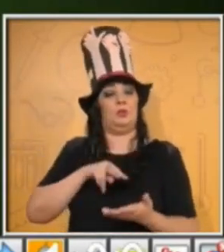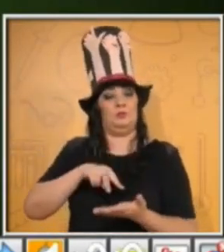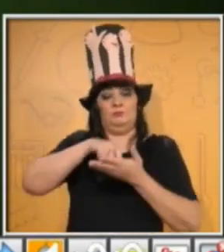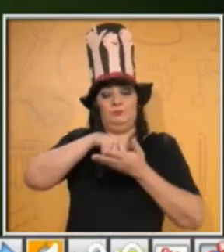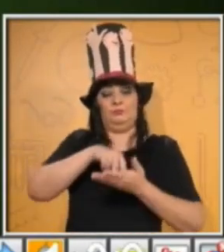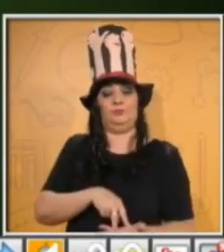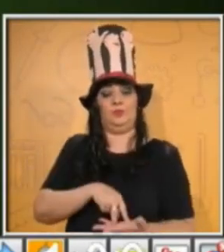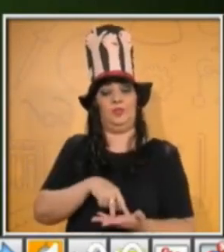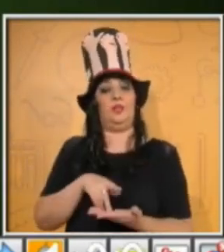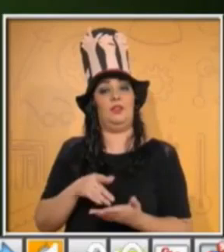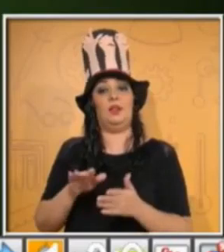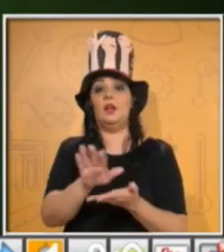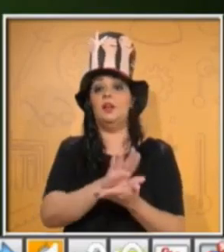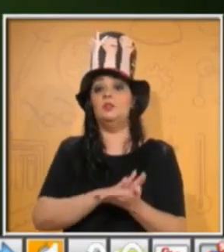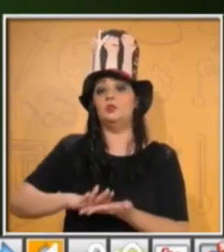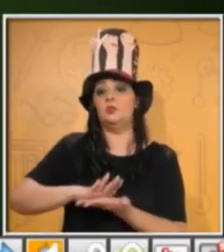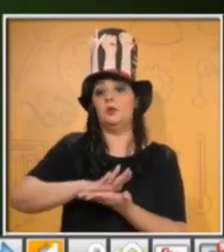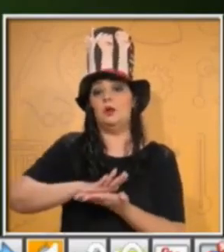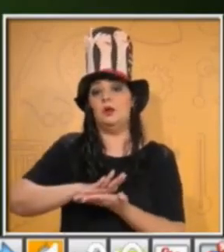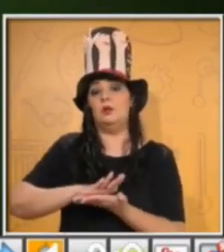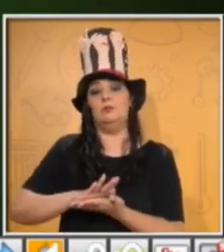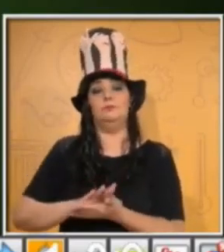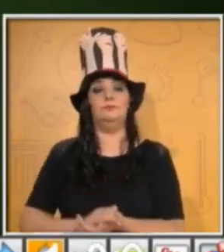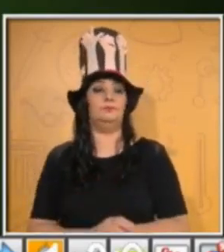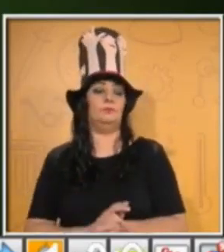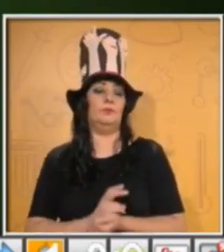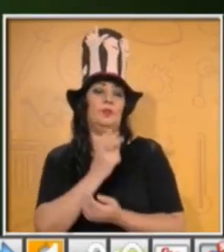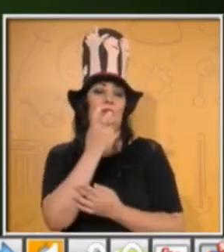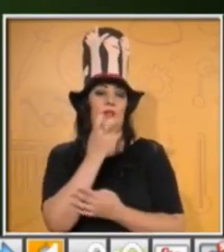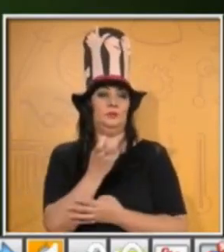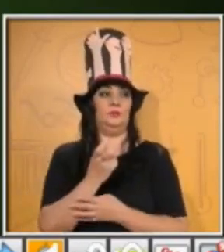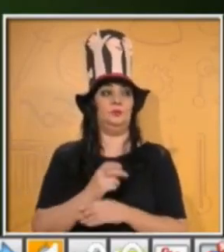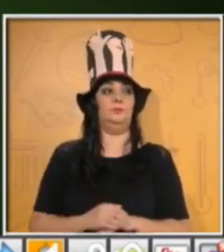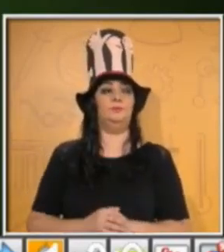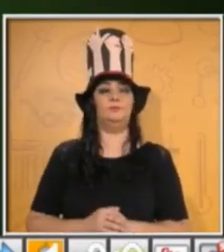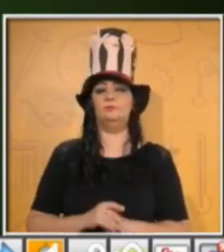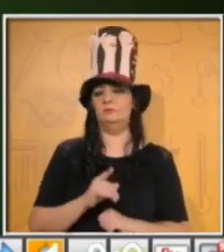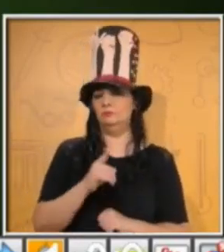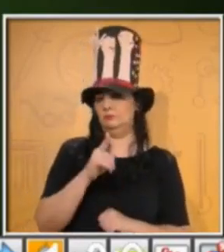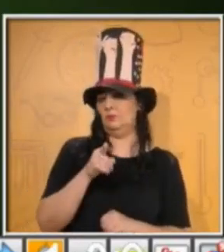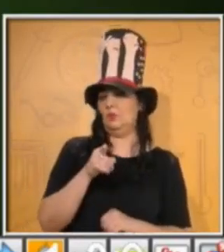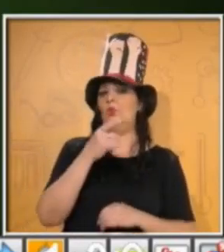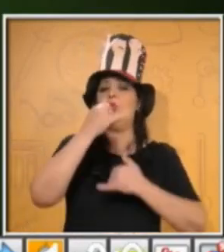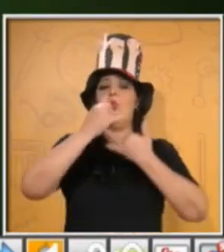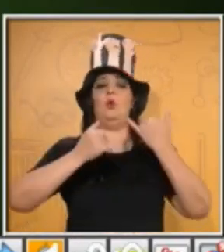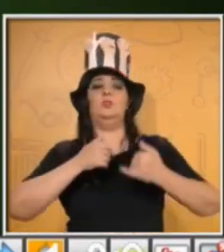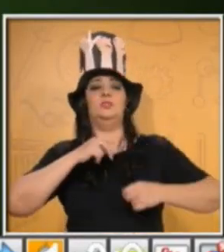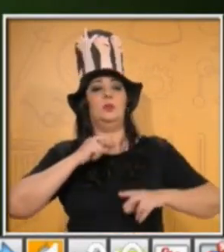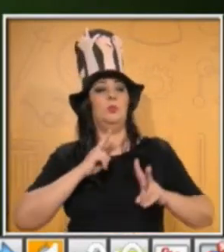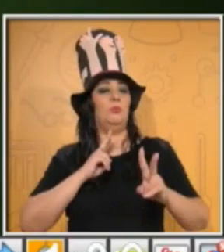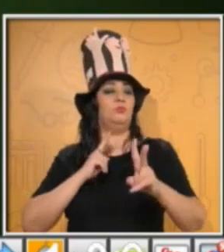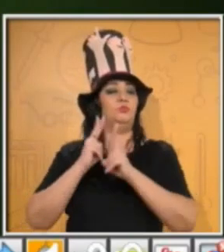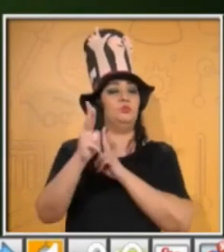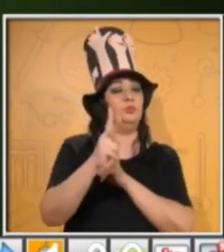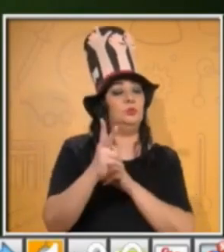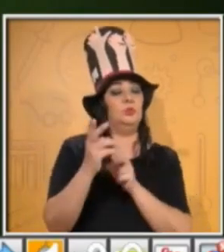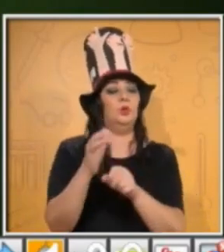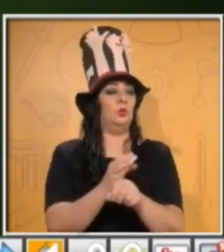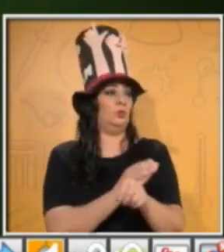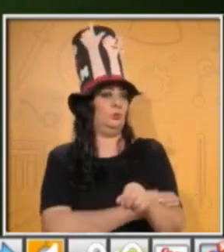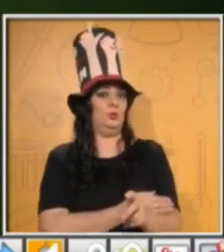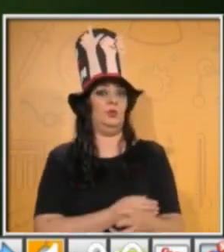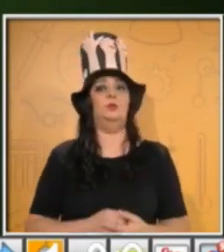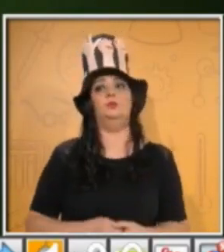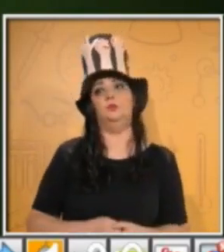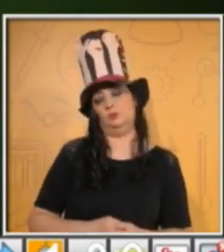Muy bien, y de esta manera pasamos al siguiente. Maestro, ¿alguna vez usted jugó carreritas ahí con algún compañero?